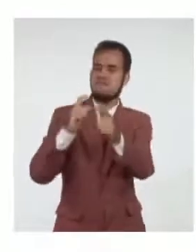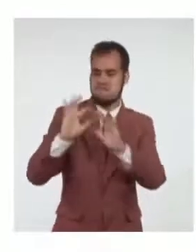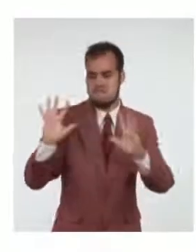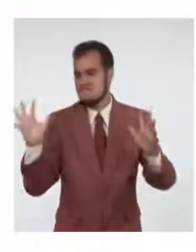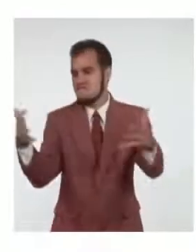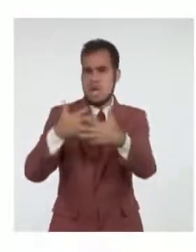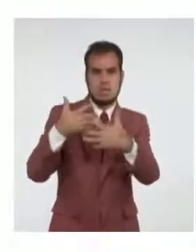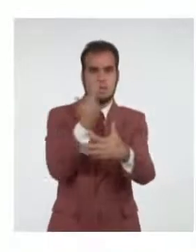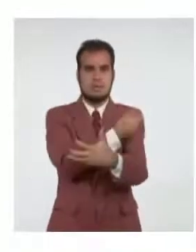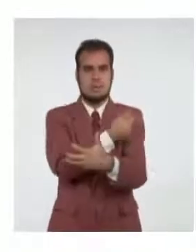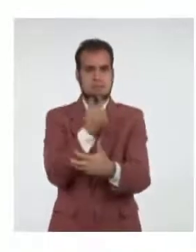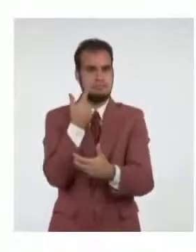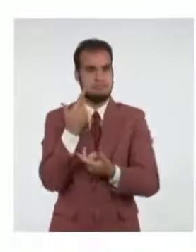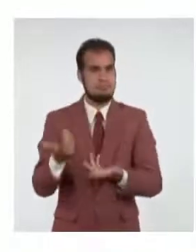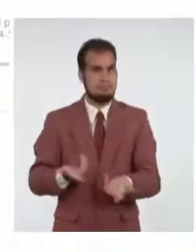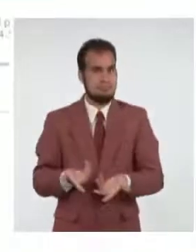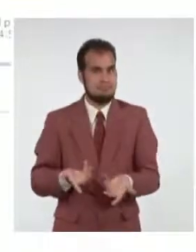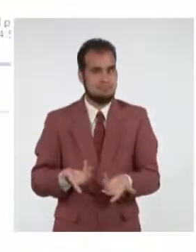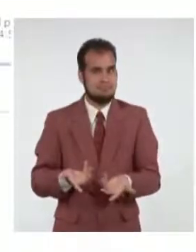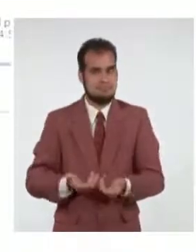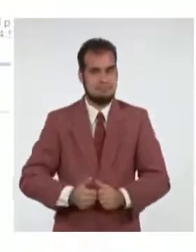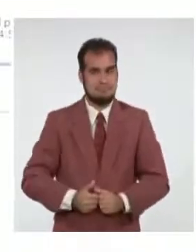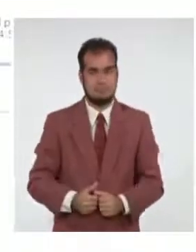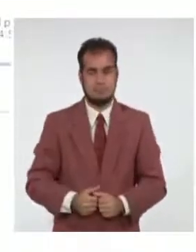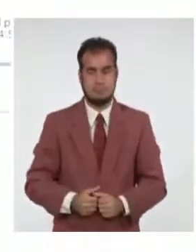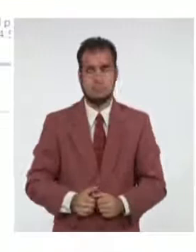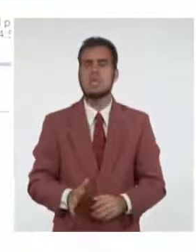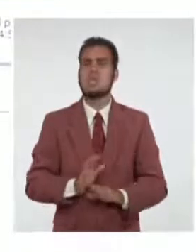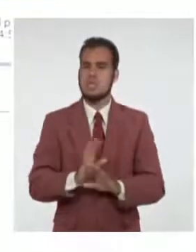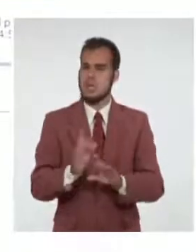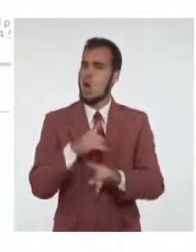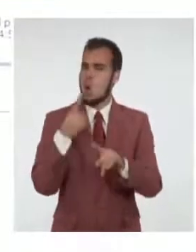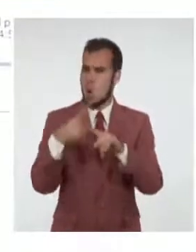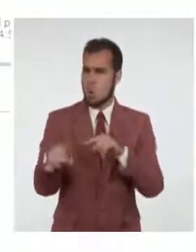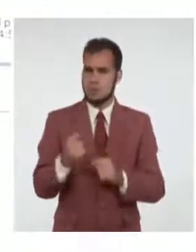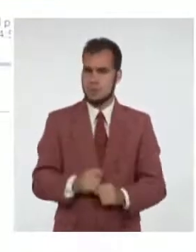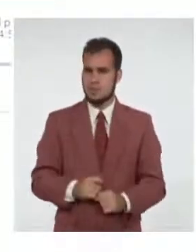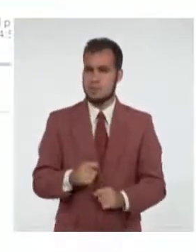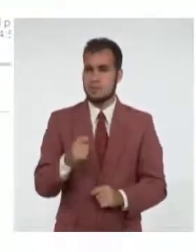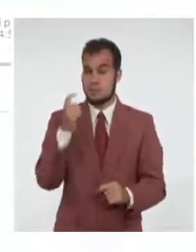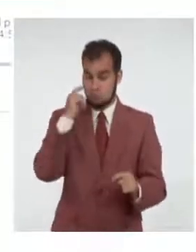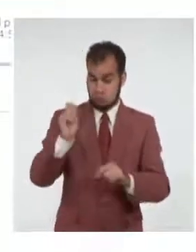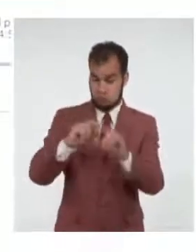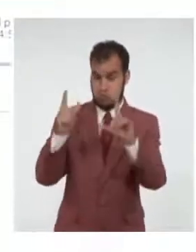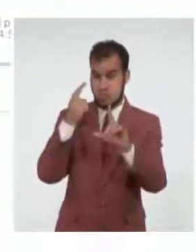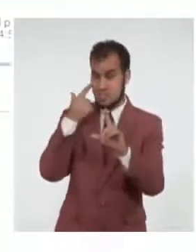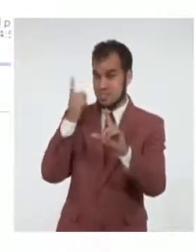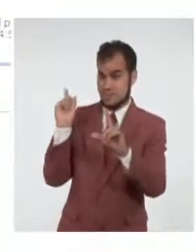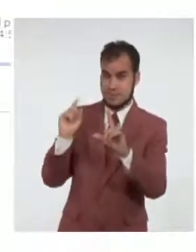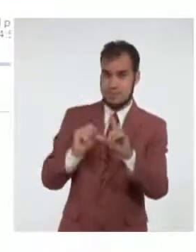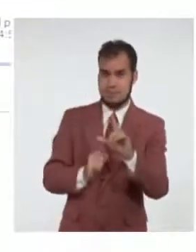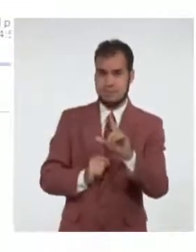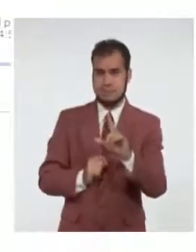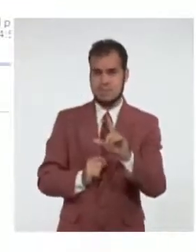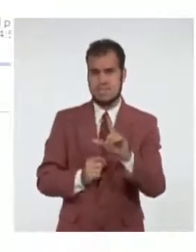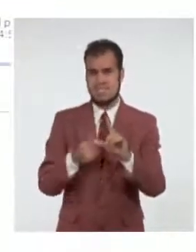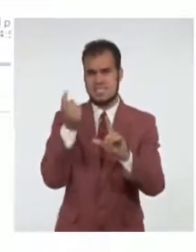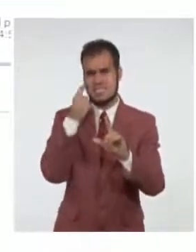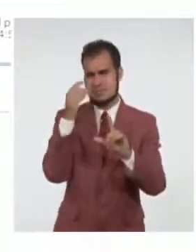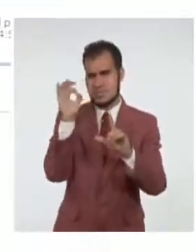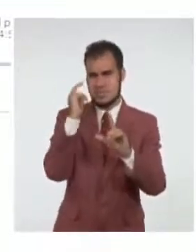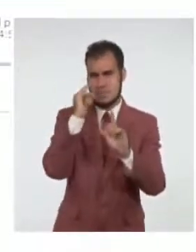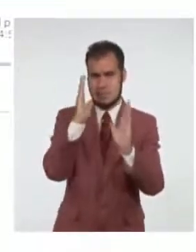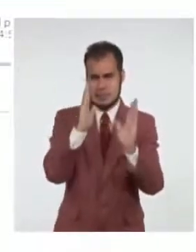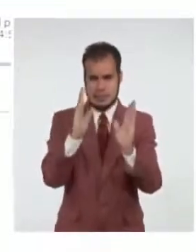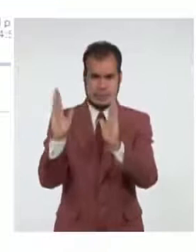adelante. Por otro lado, adelante. Mira, esta lámina se corrió un poquito el circulito, pero esta lámina la traigo